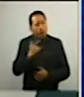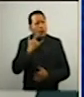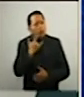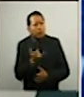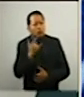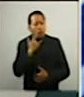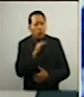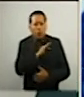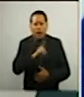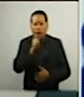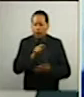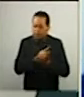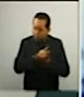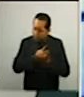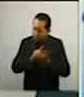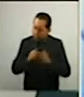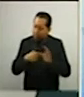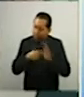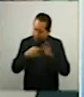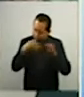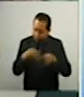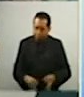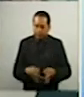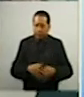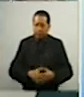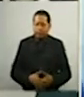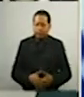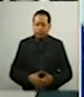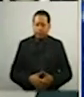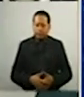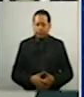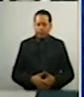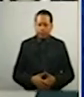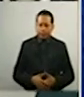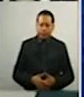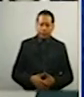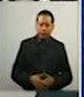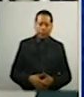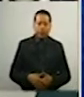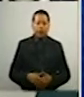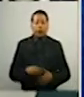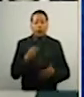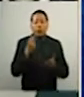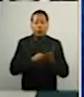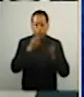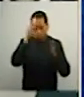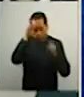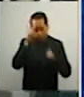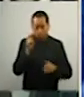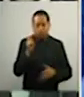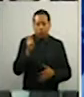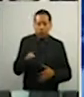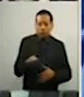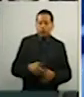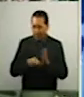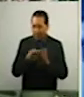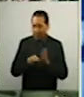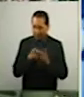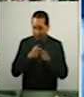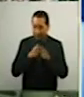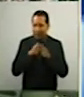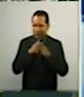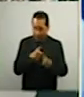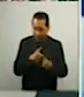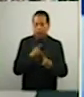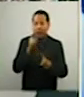Y además, digamos, ¿cuáles eran las reglas que iban a aplicar para poder garantizar la imparcialidad en el uso de recursos públicos en